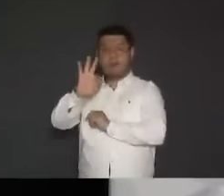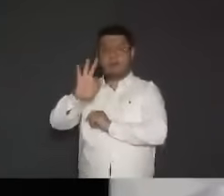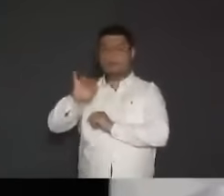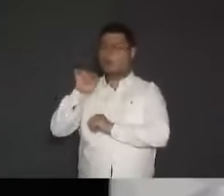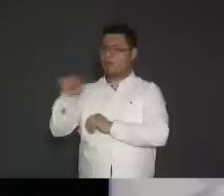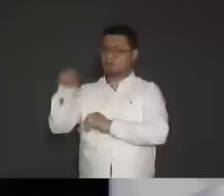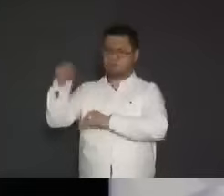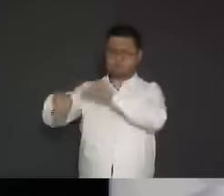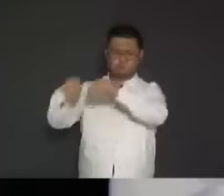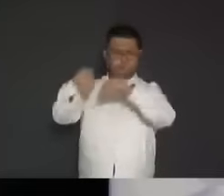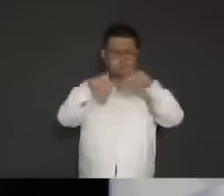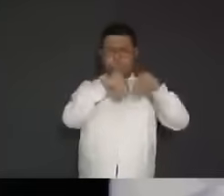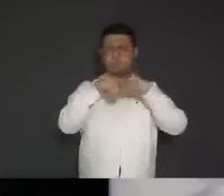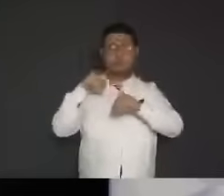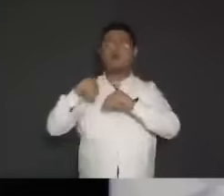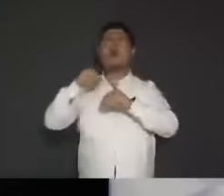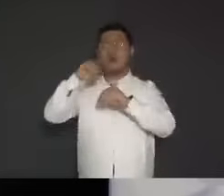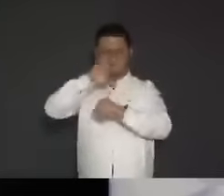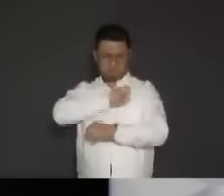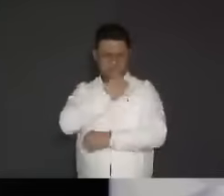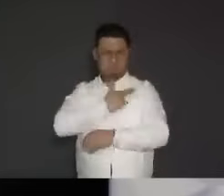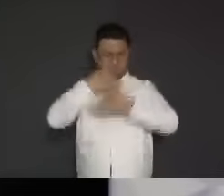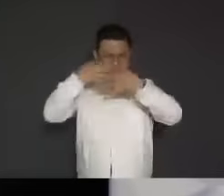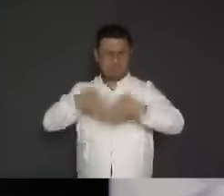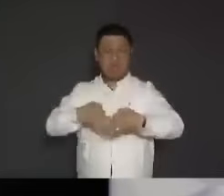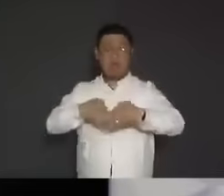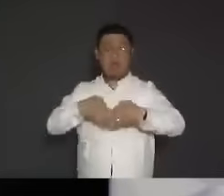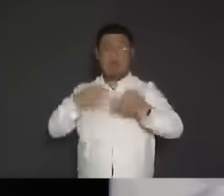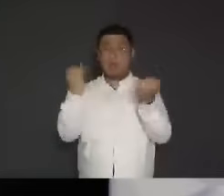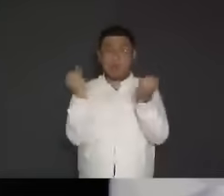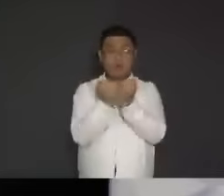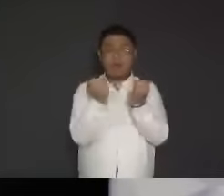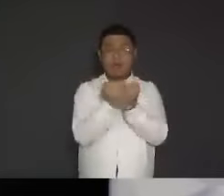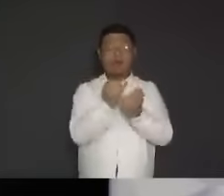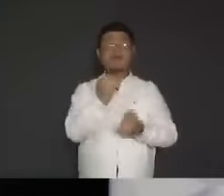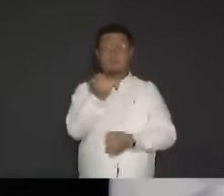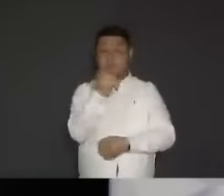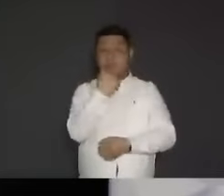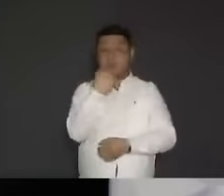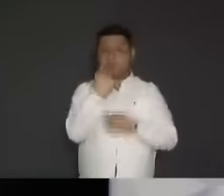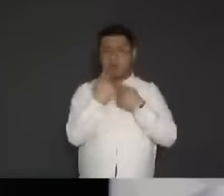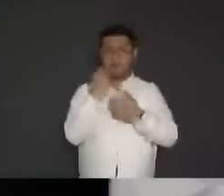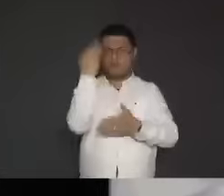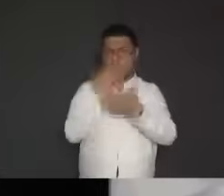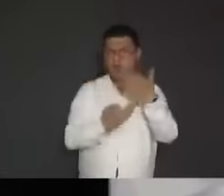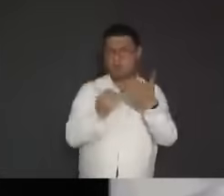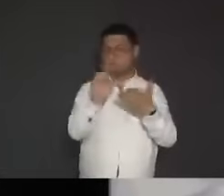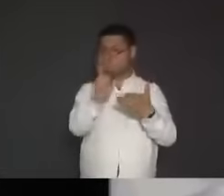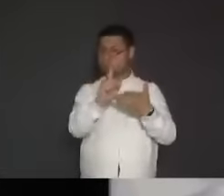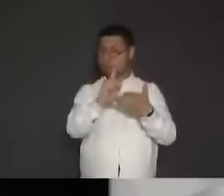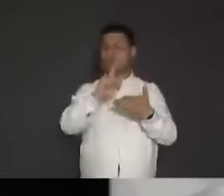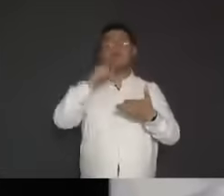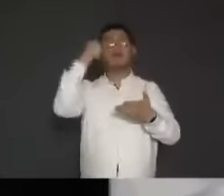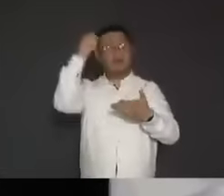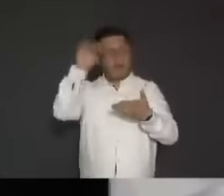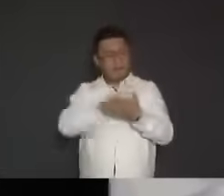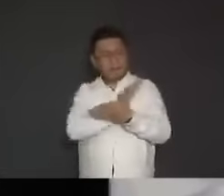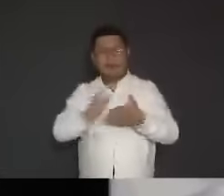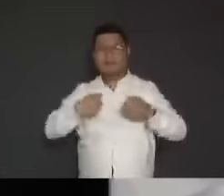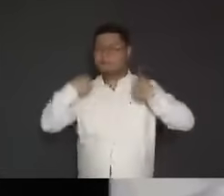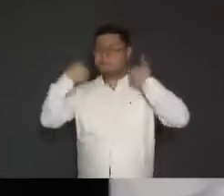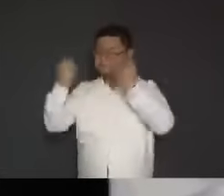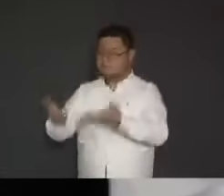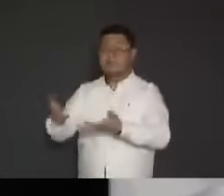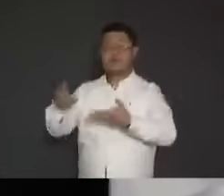interior del estado. Vamos a garantizar con medicamentos que no te falten medicinas. Vamos a crear el Seguro Popular Yucateco para